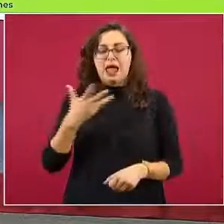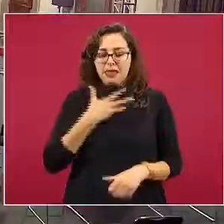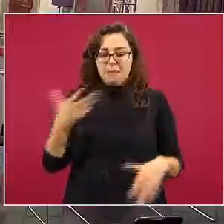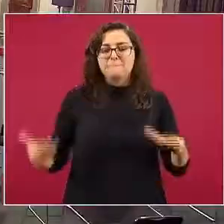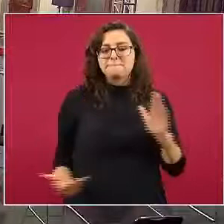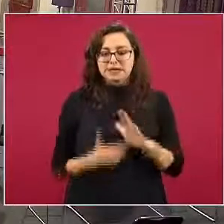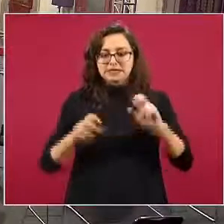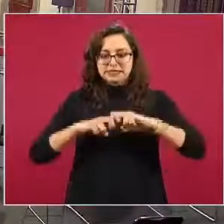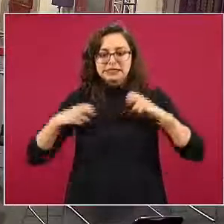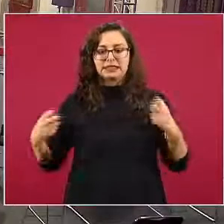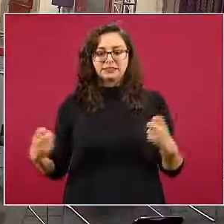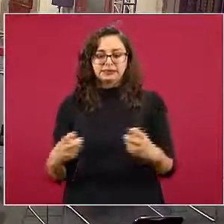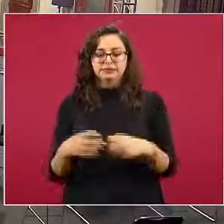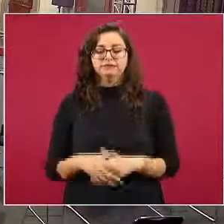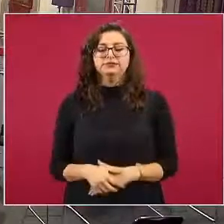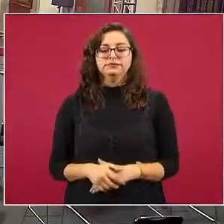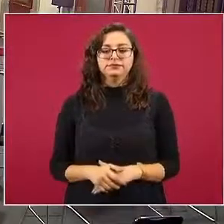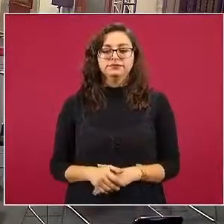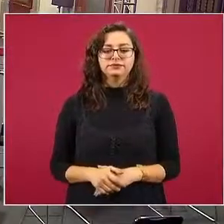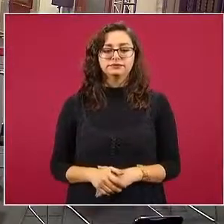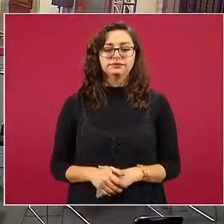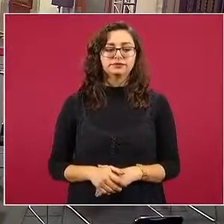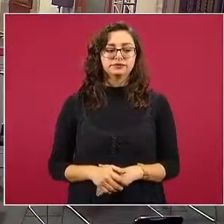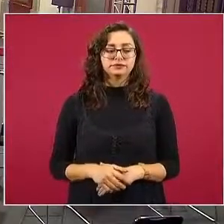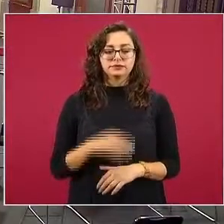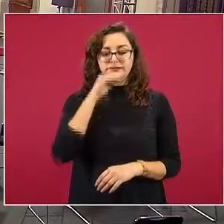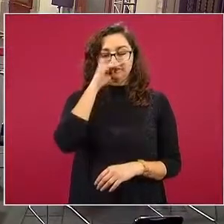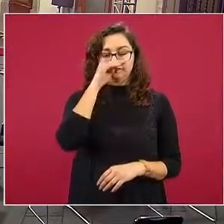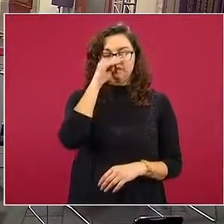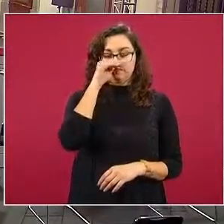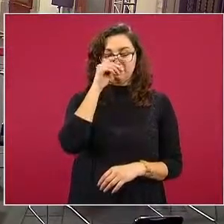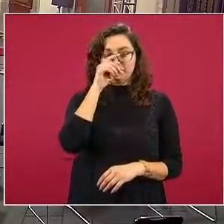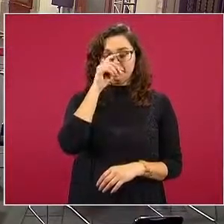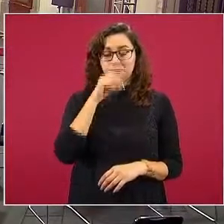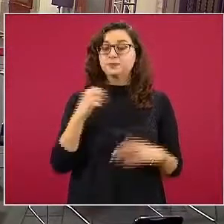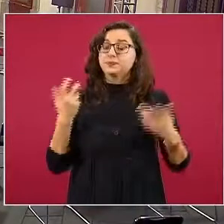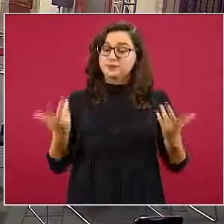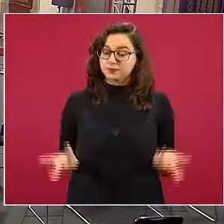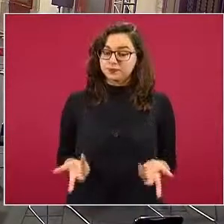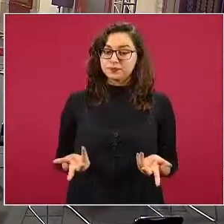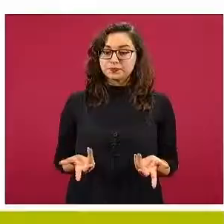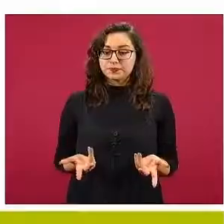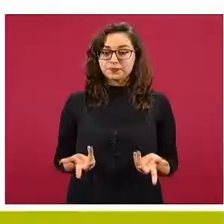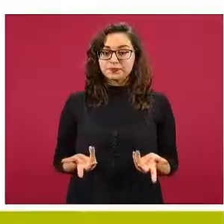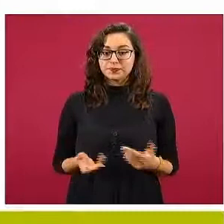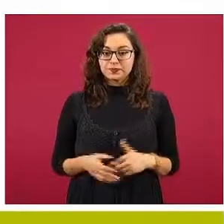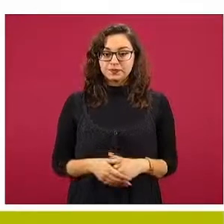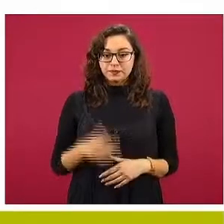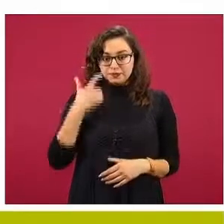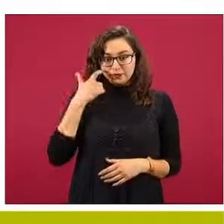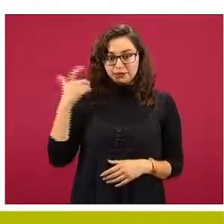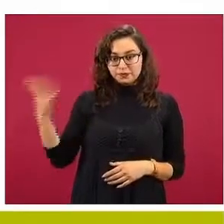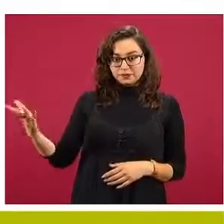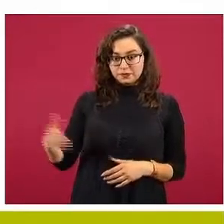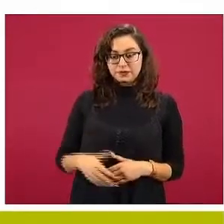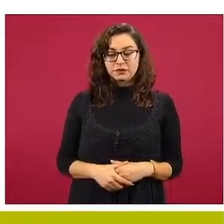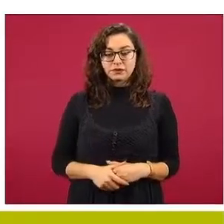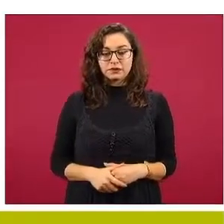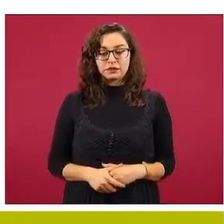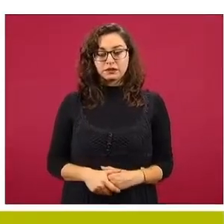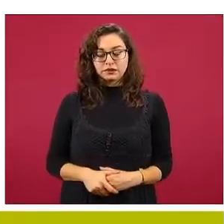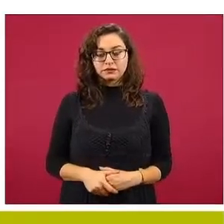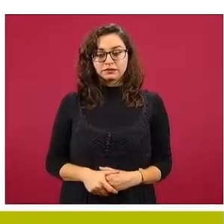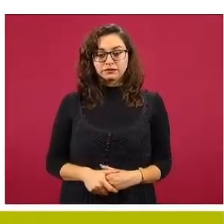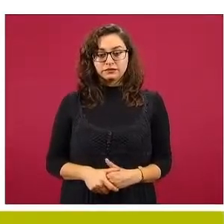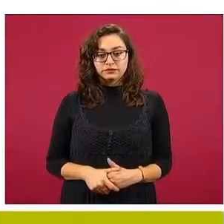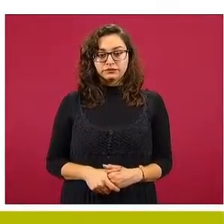de Adicciones. La que sigue. Y entonces, en estas semanas que vamos